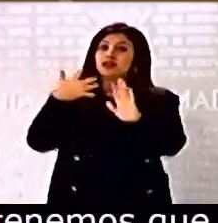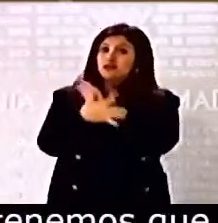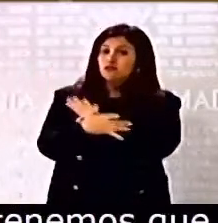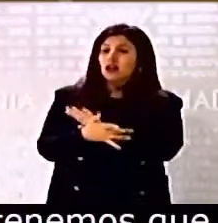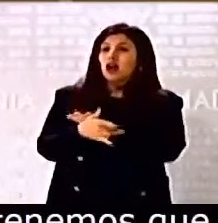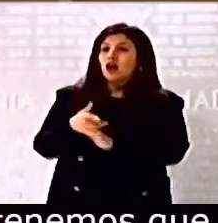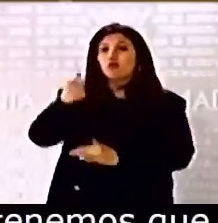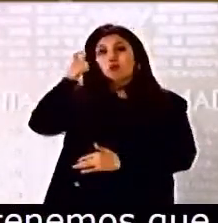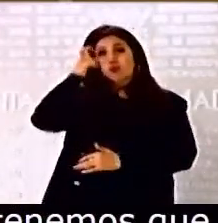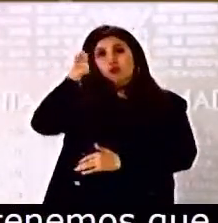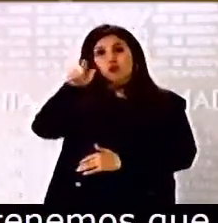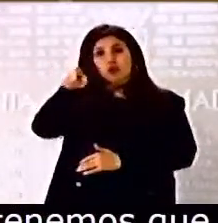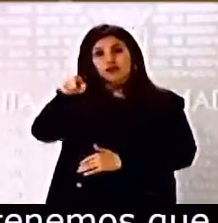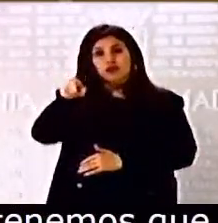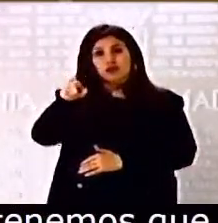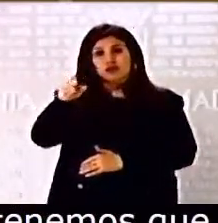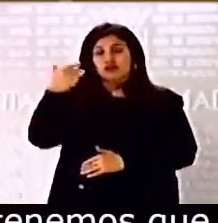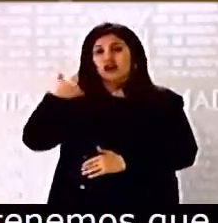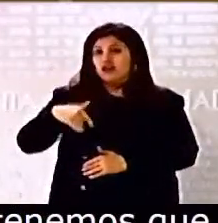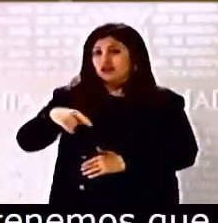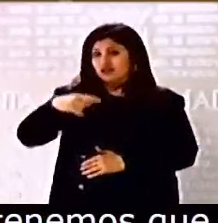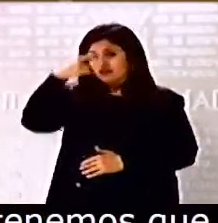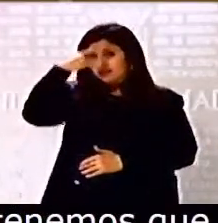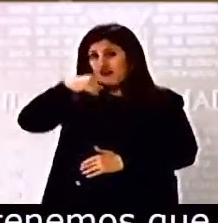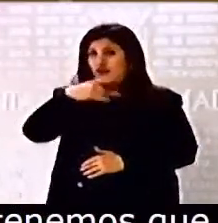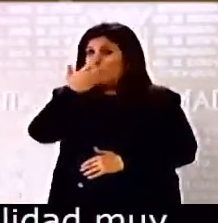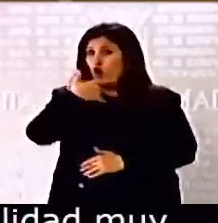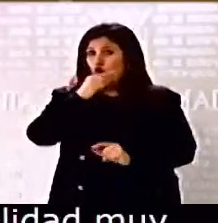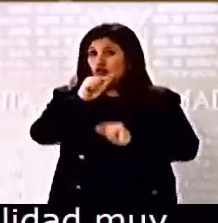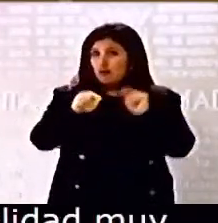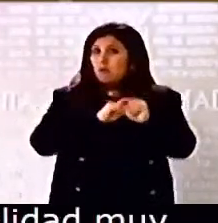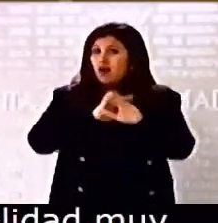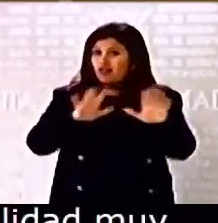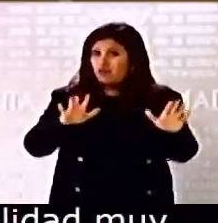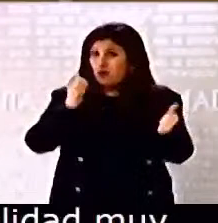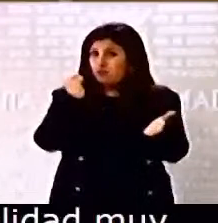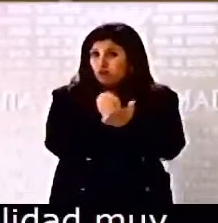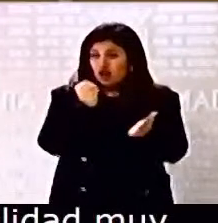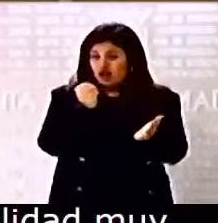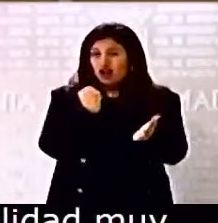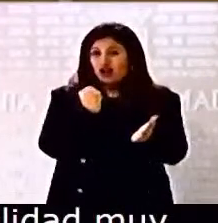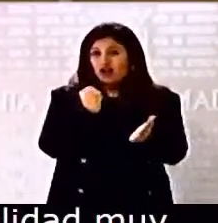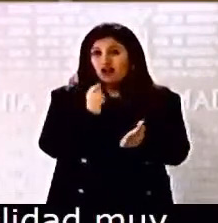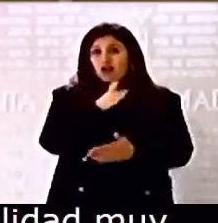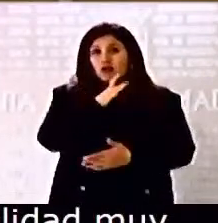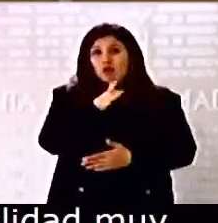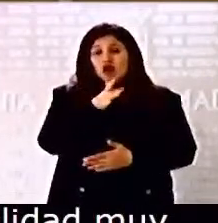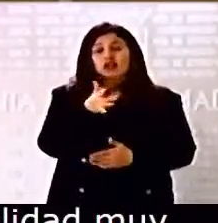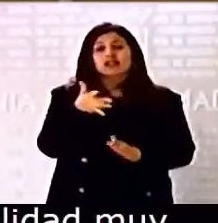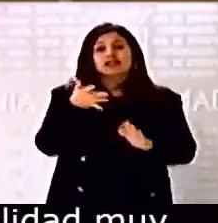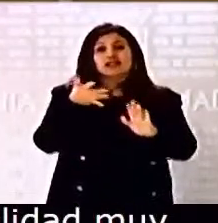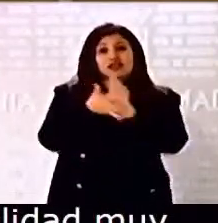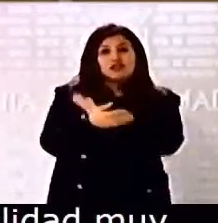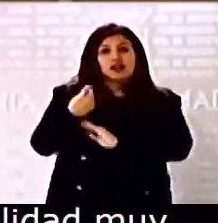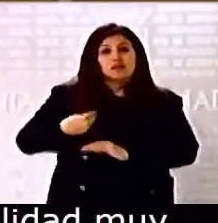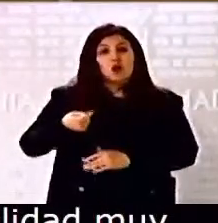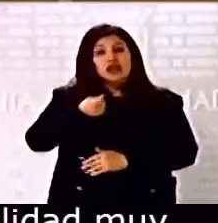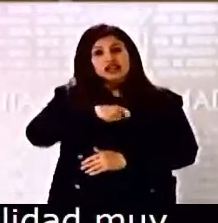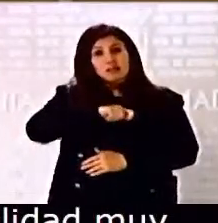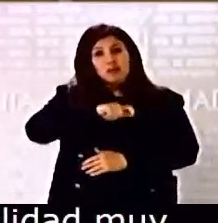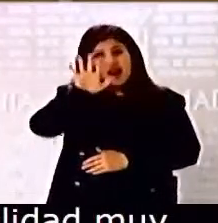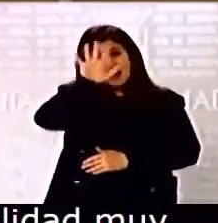desgraciadamente, muy significada en toda esta pandemia. Y es que fue la segunda localidad de